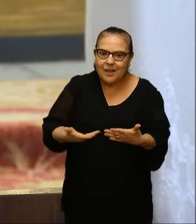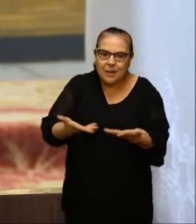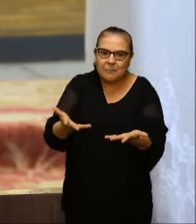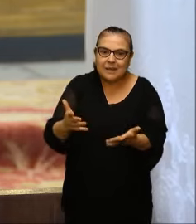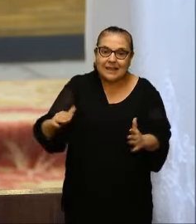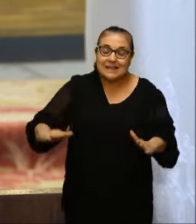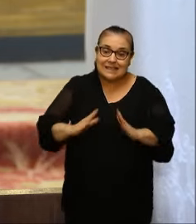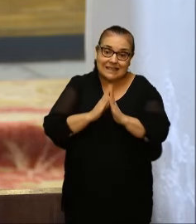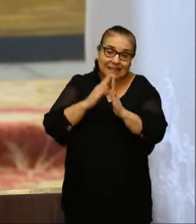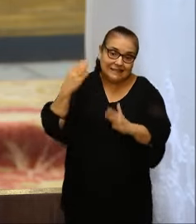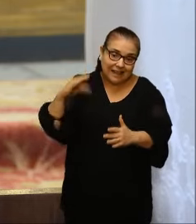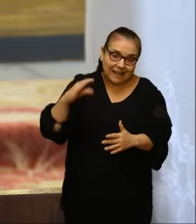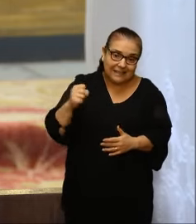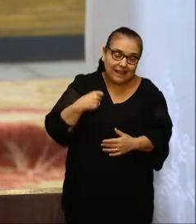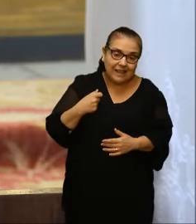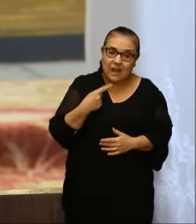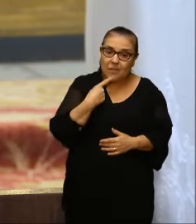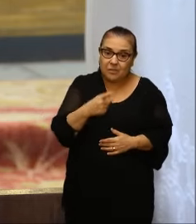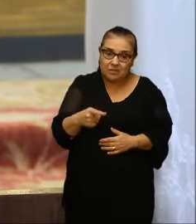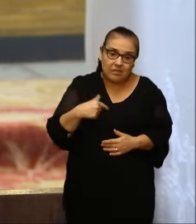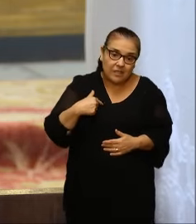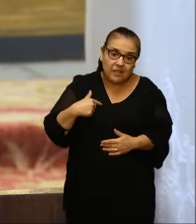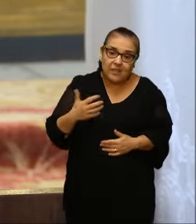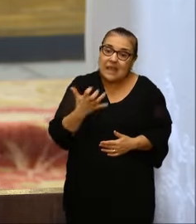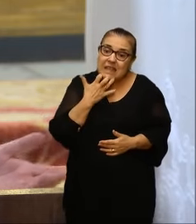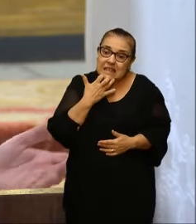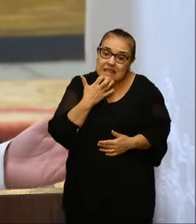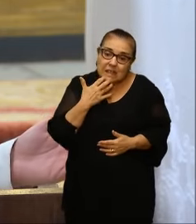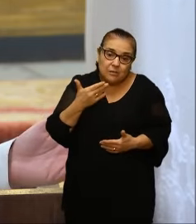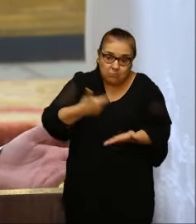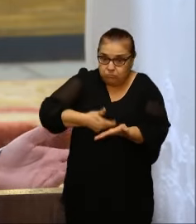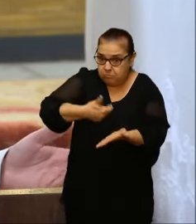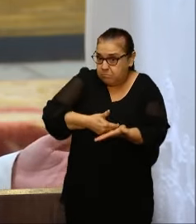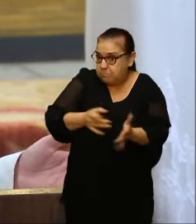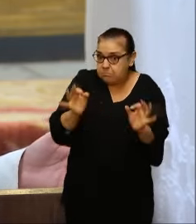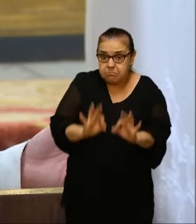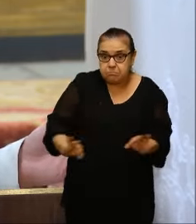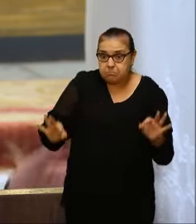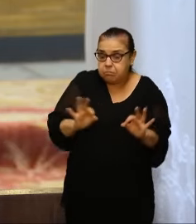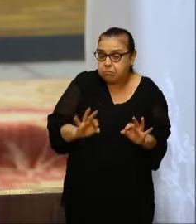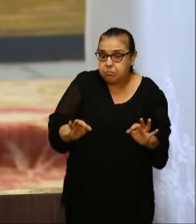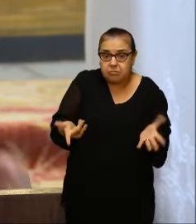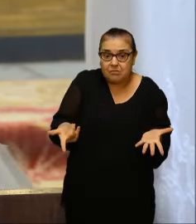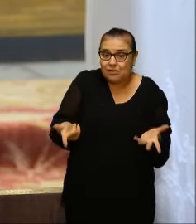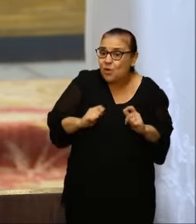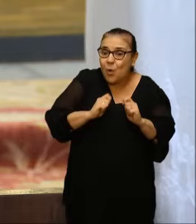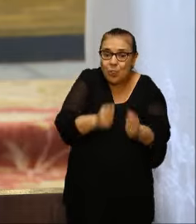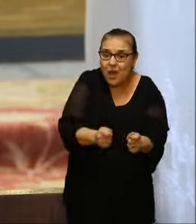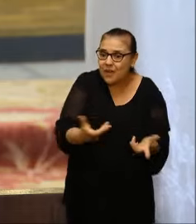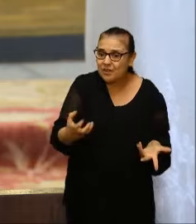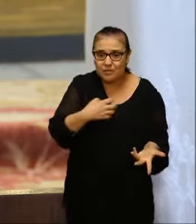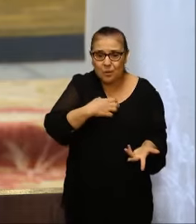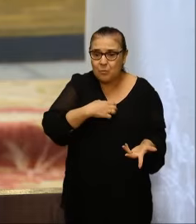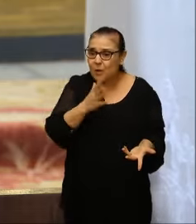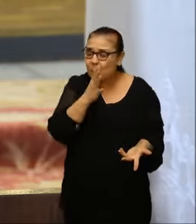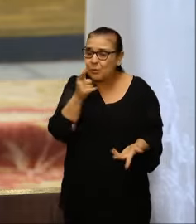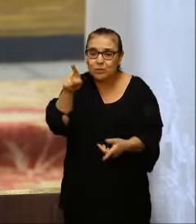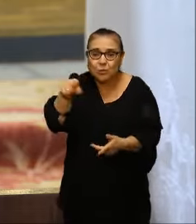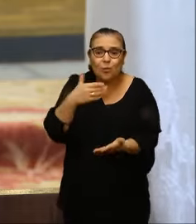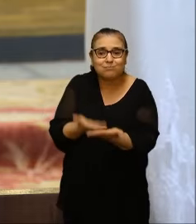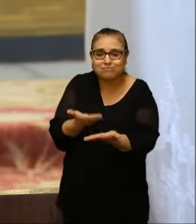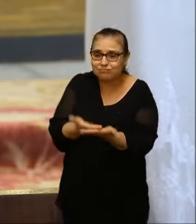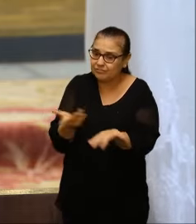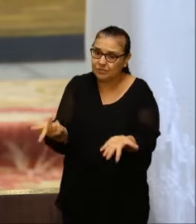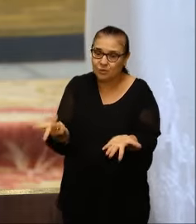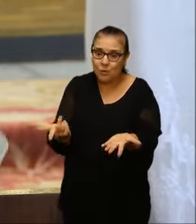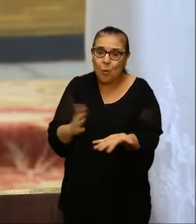a Santa Catalina Labourel, si el Señor no, si los hombres no me las piden, están ahí, pero yo no se las puedo dar porque no las pides y porque no te ves